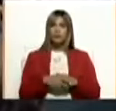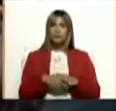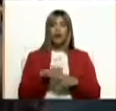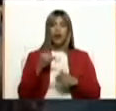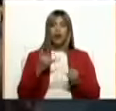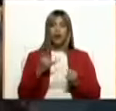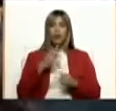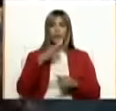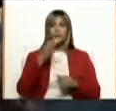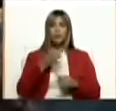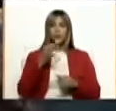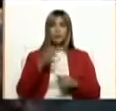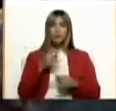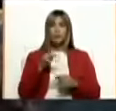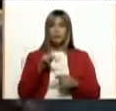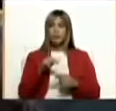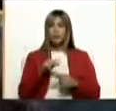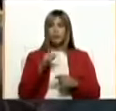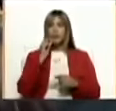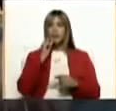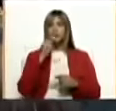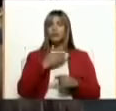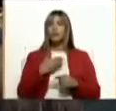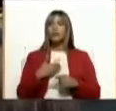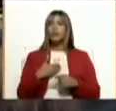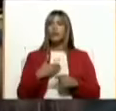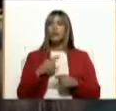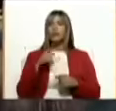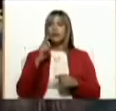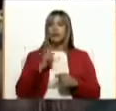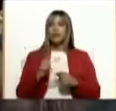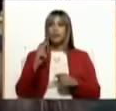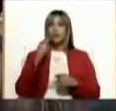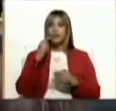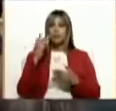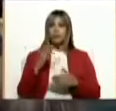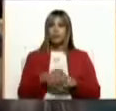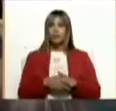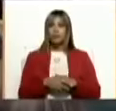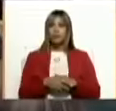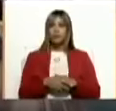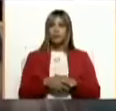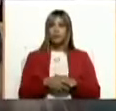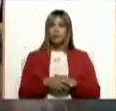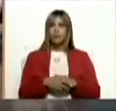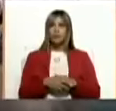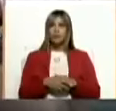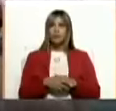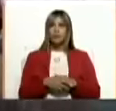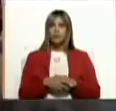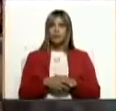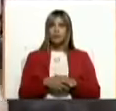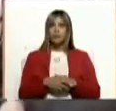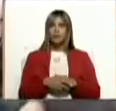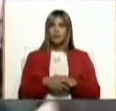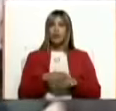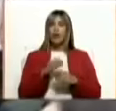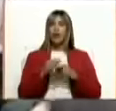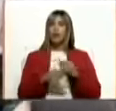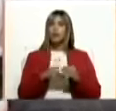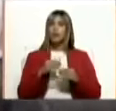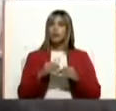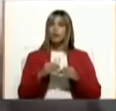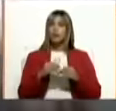escuchar de inmediato parte de lo que se desarrolla acá en el TCJ. Constitucional, hacemos extensivo